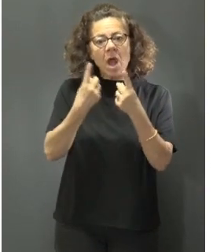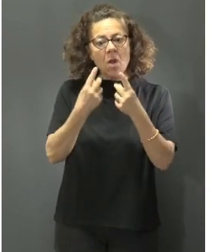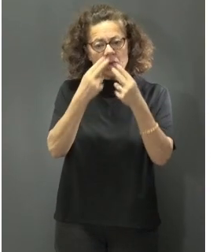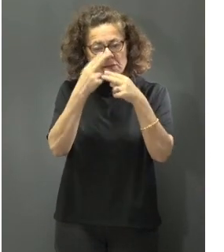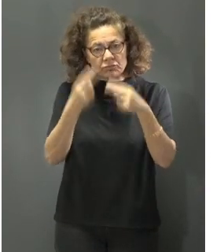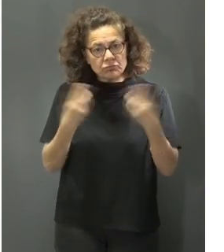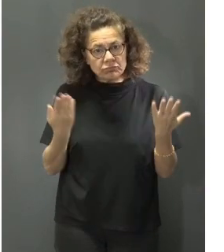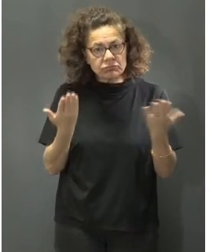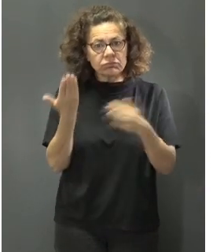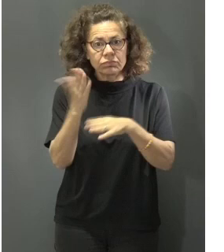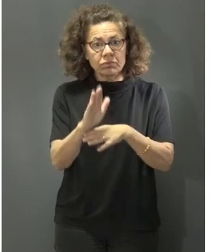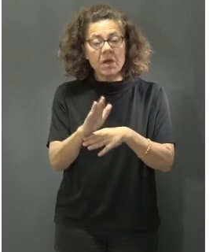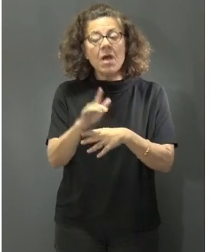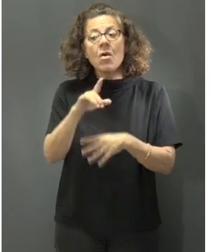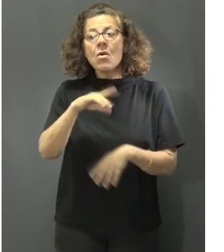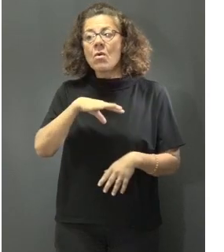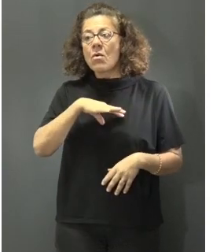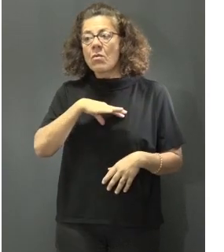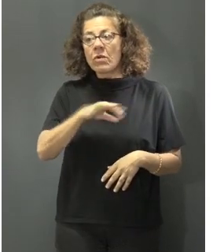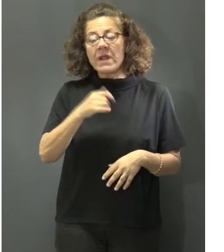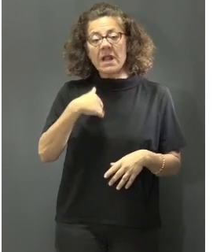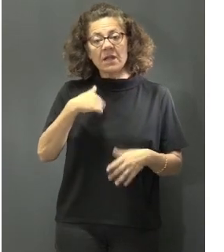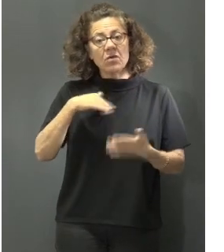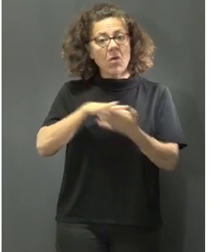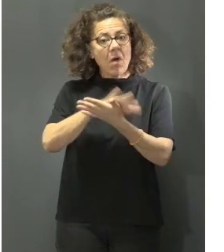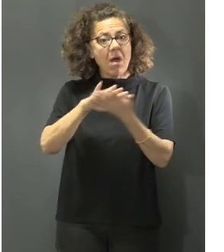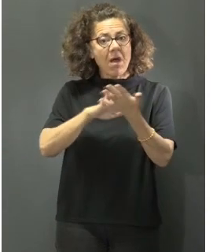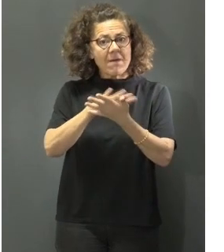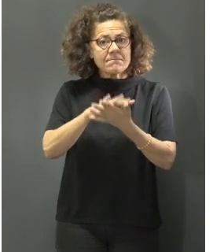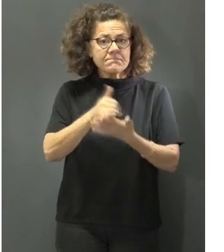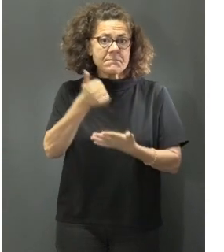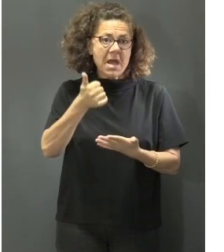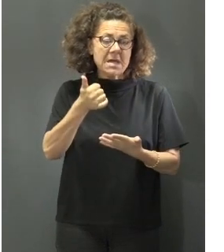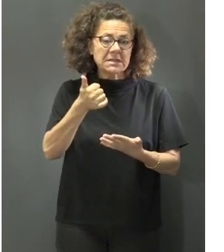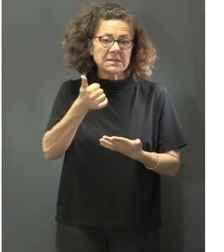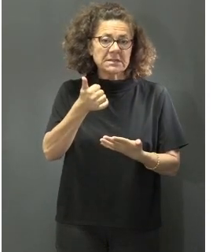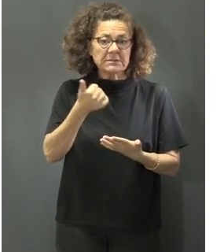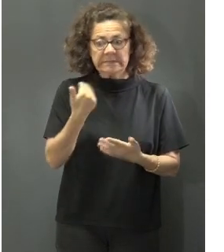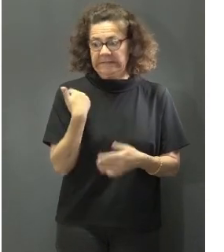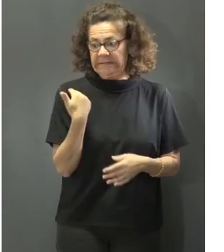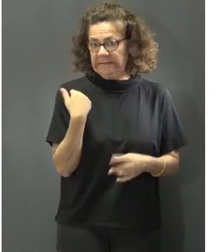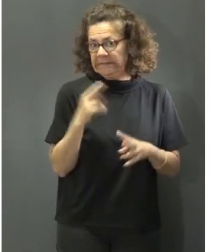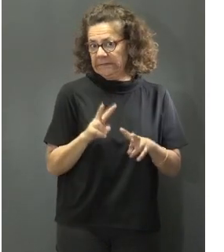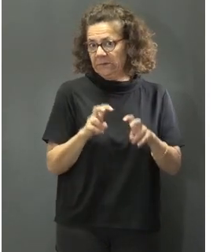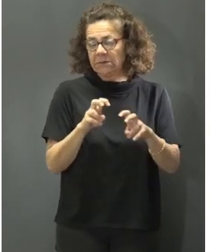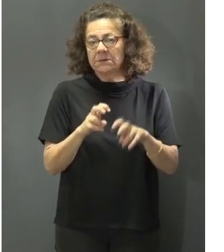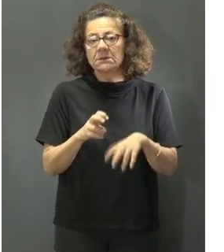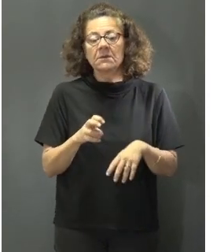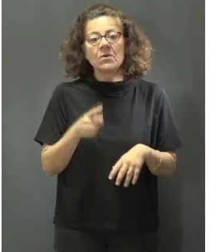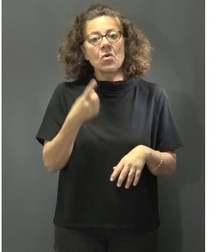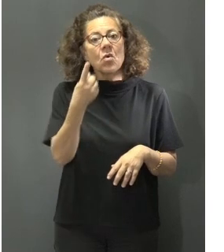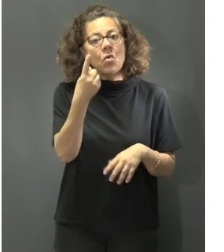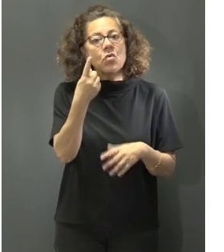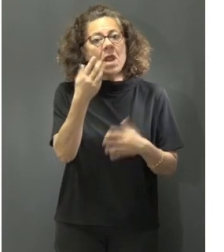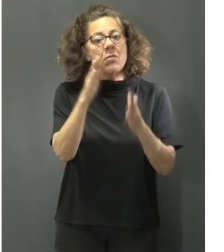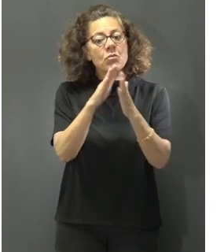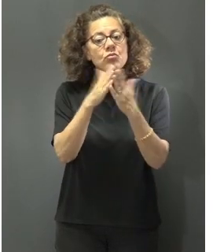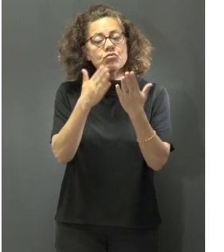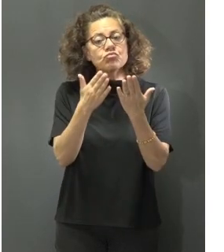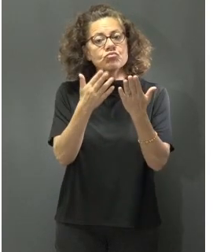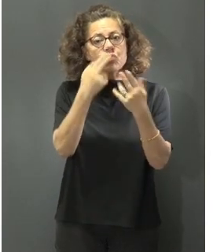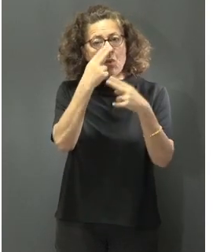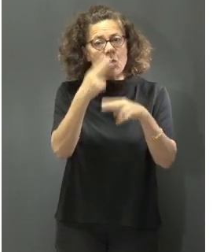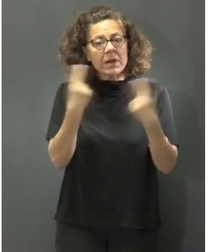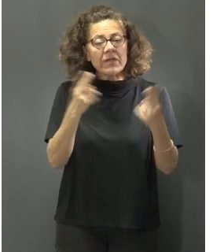publicaciones. Quizás a la que me puedo referir así como más reciente, pues es una publicación que